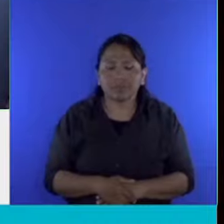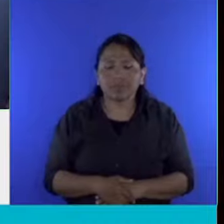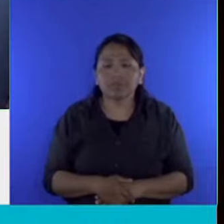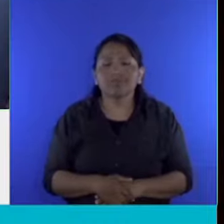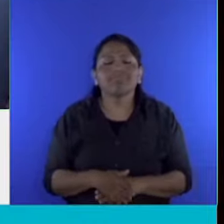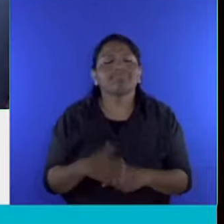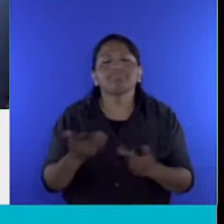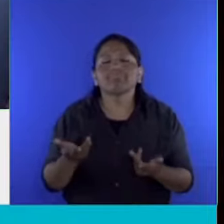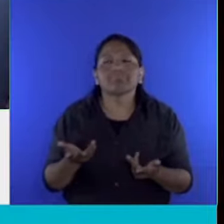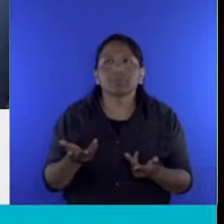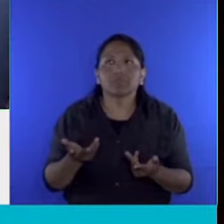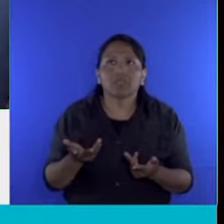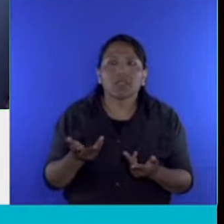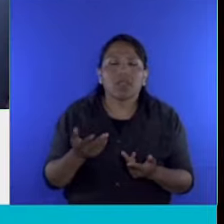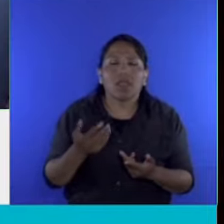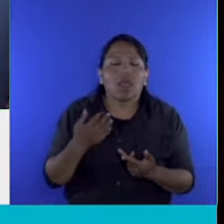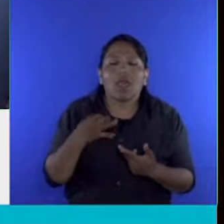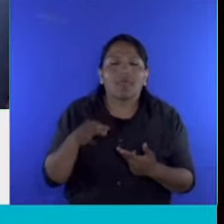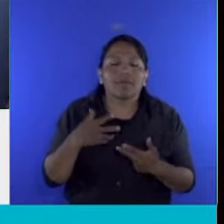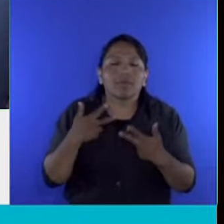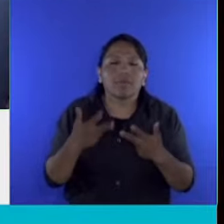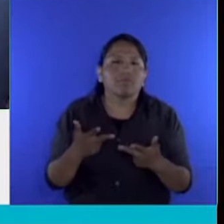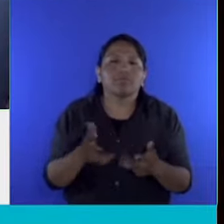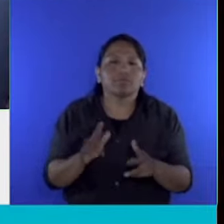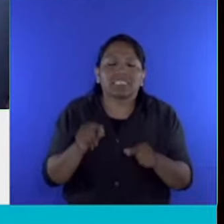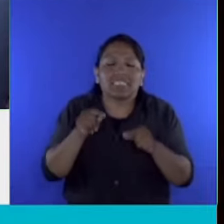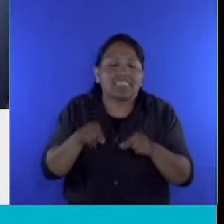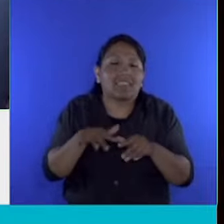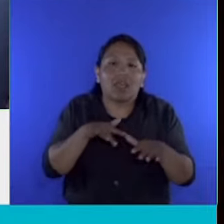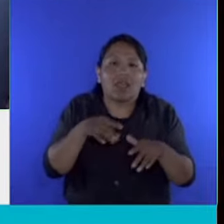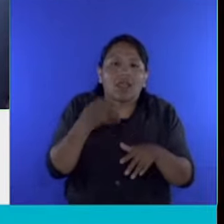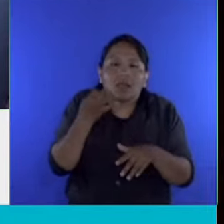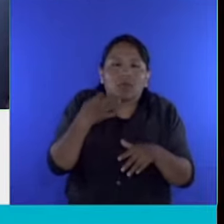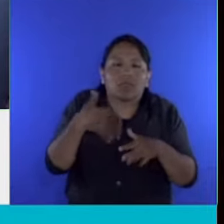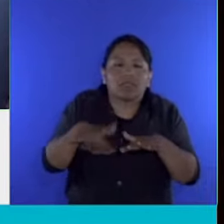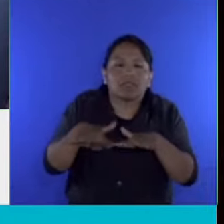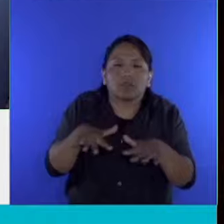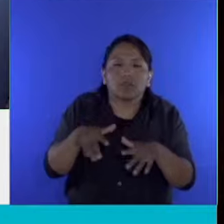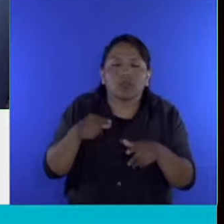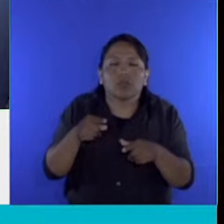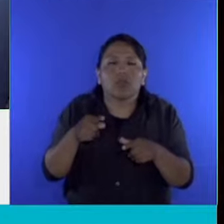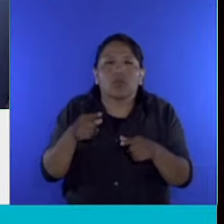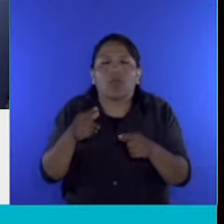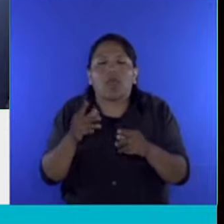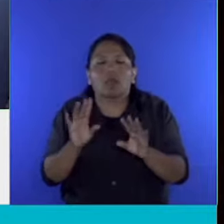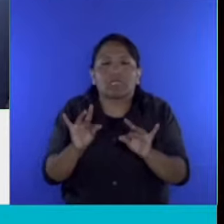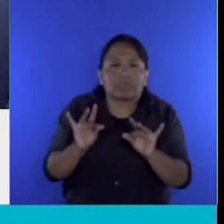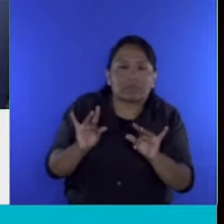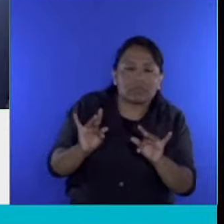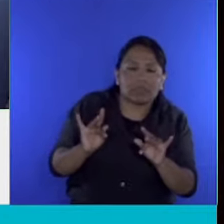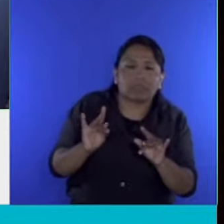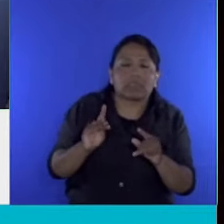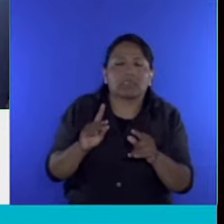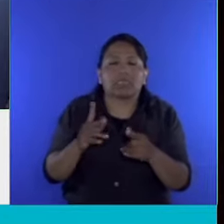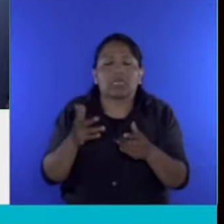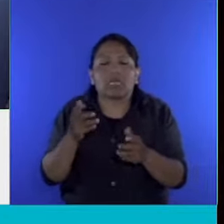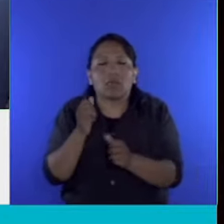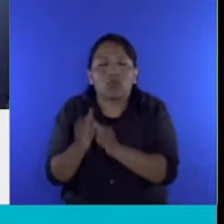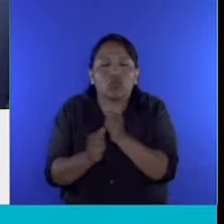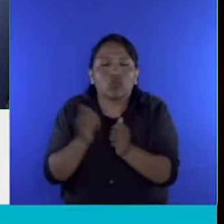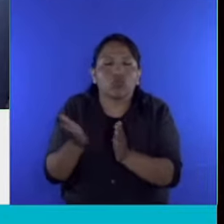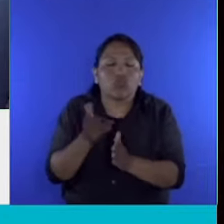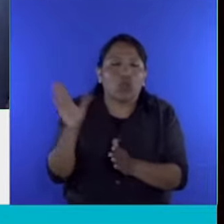pero no podemos negar que esta la única situación por la cual se enfrentaban algunas dificultades en materia de producción